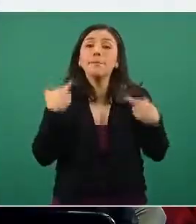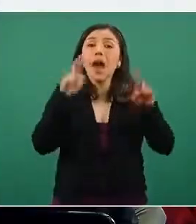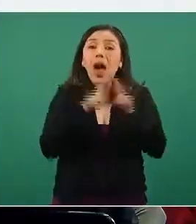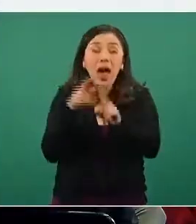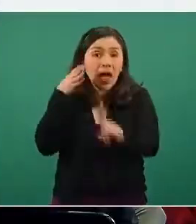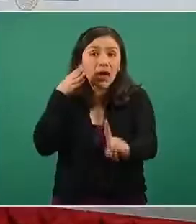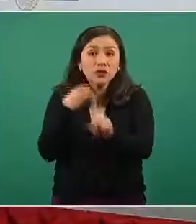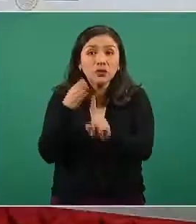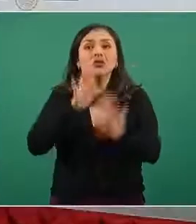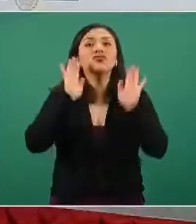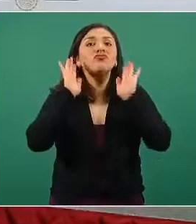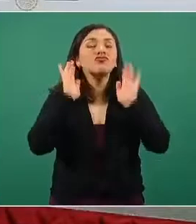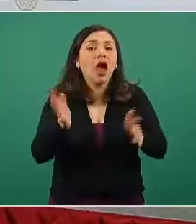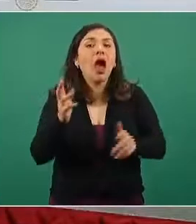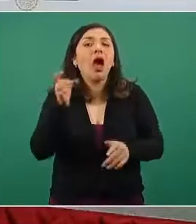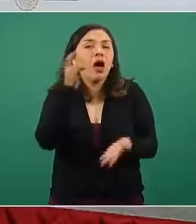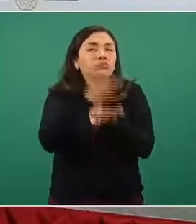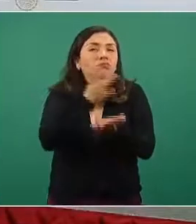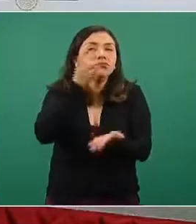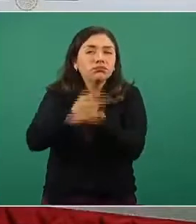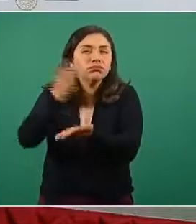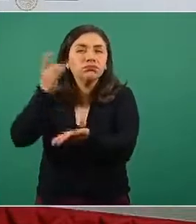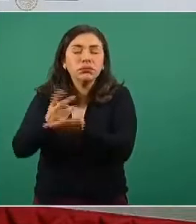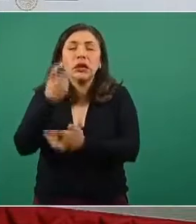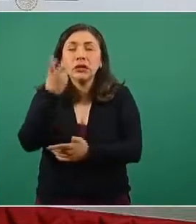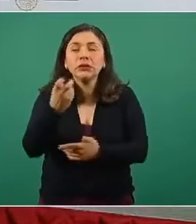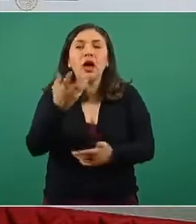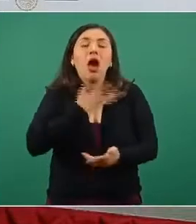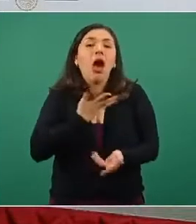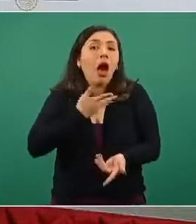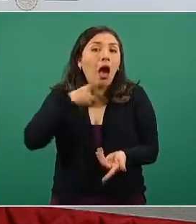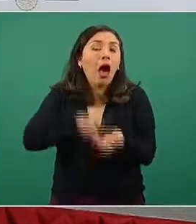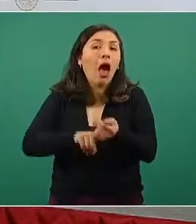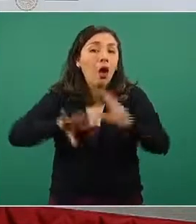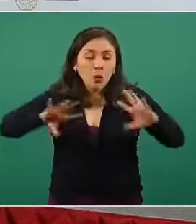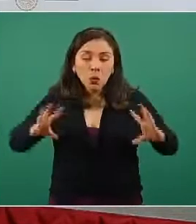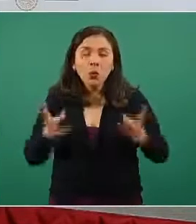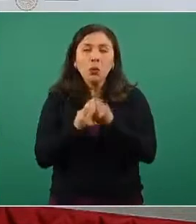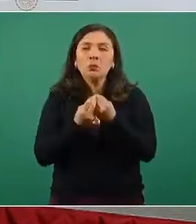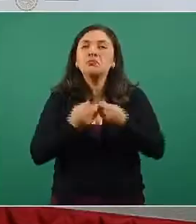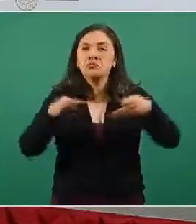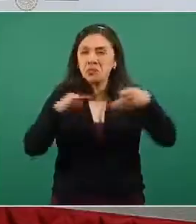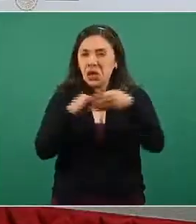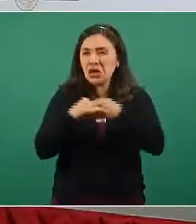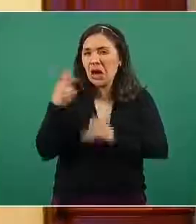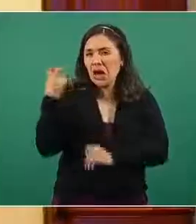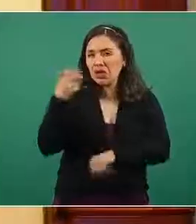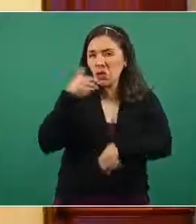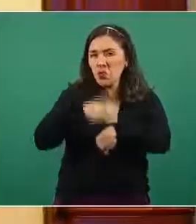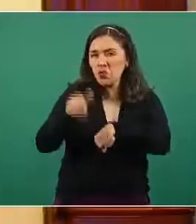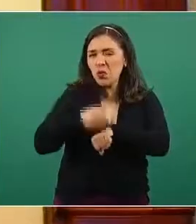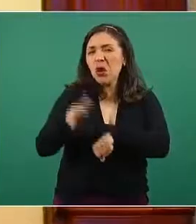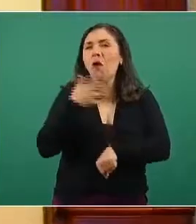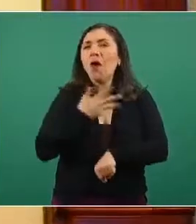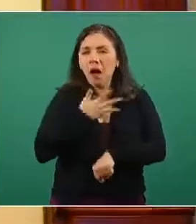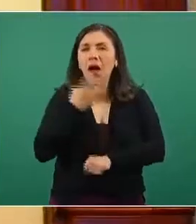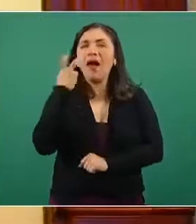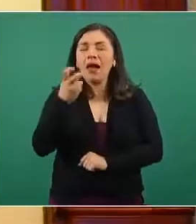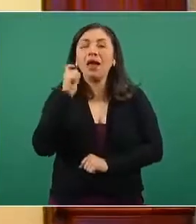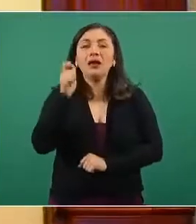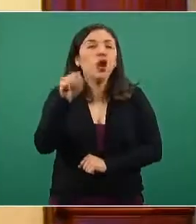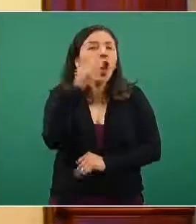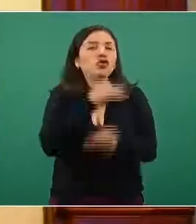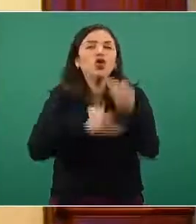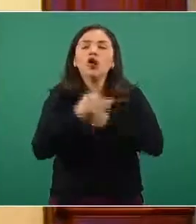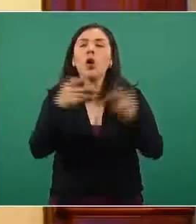específico, habiéndose identificado pues un universo que es similar a este número, que está compuesto precisamente por todas